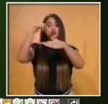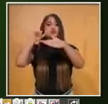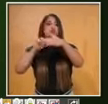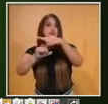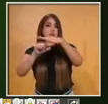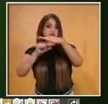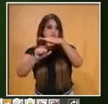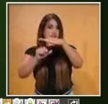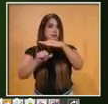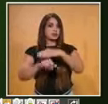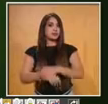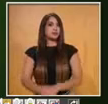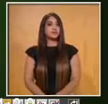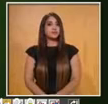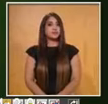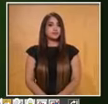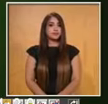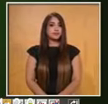8/16.